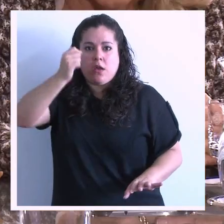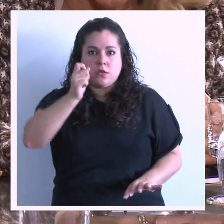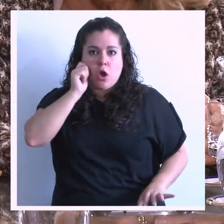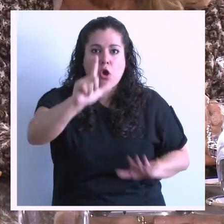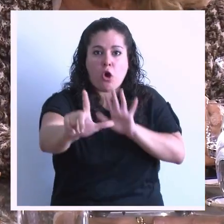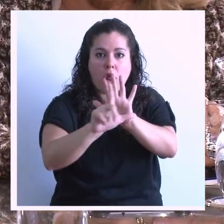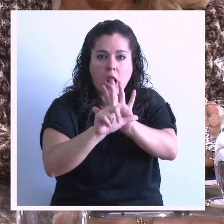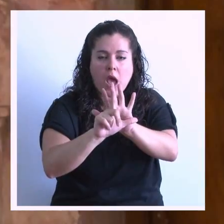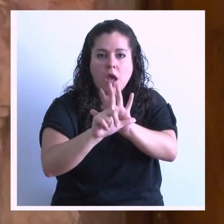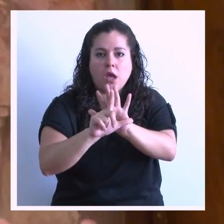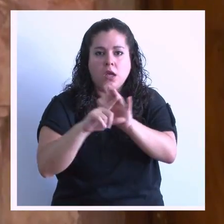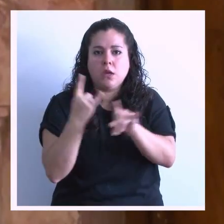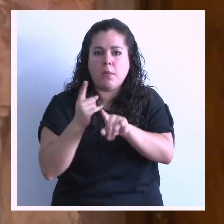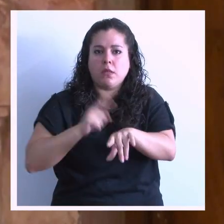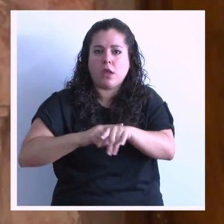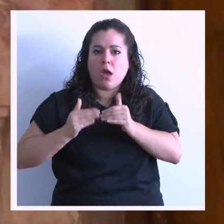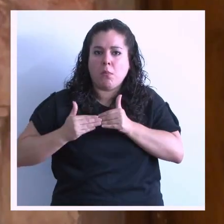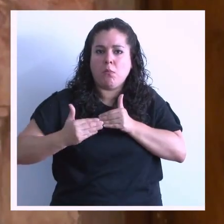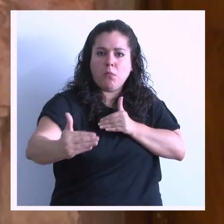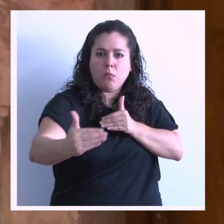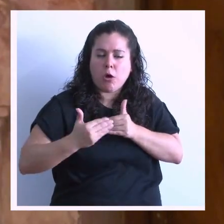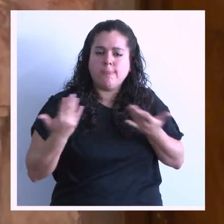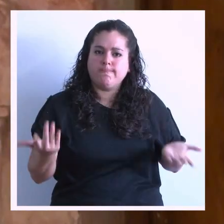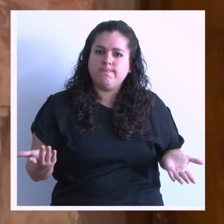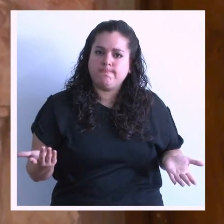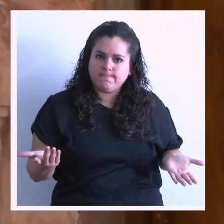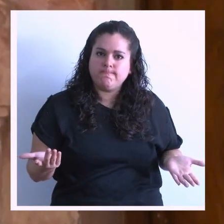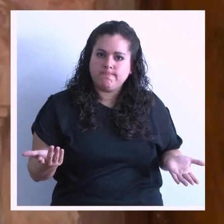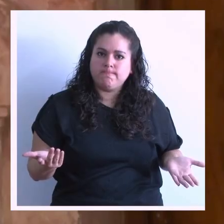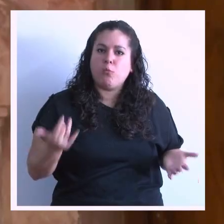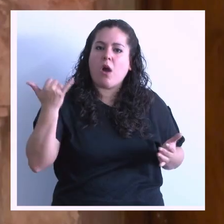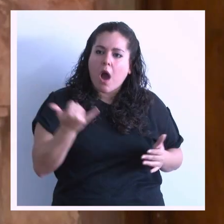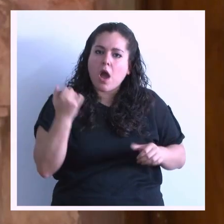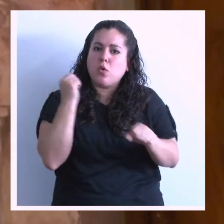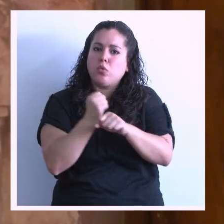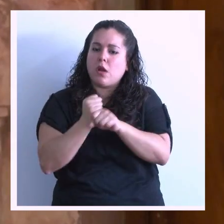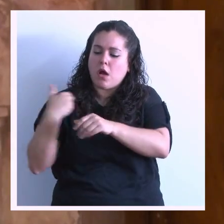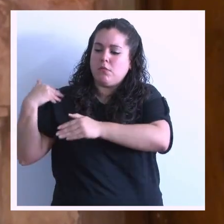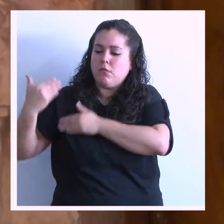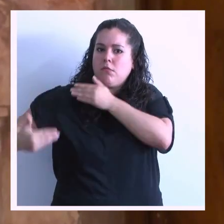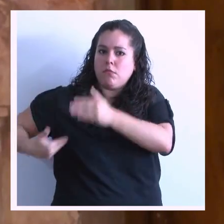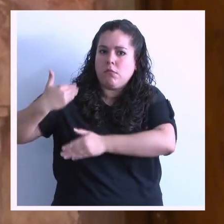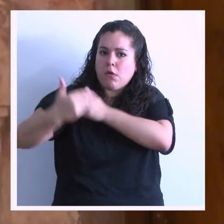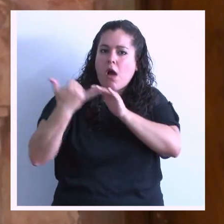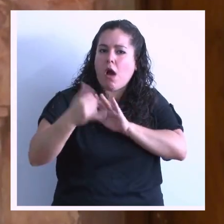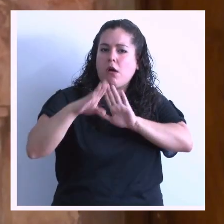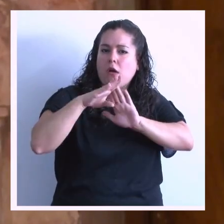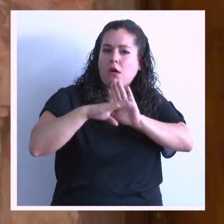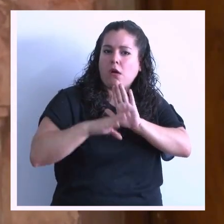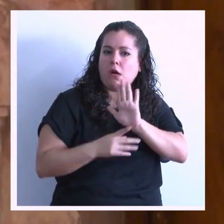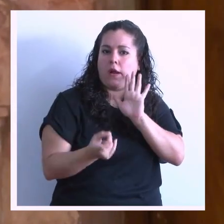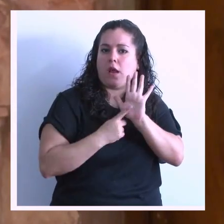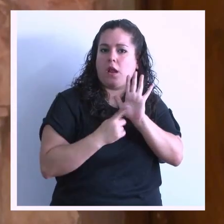régimen. Esto es necesario porque actualmente están sin ninguna ley ni paraguas legal